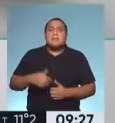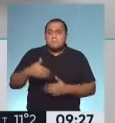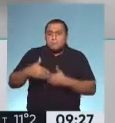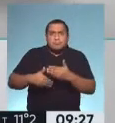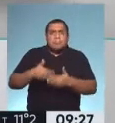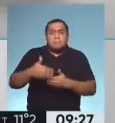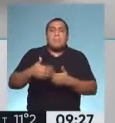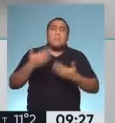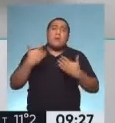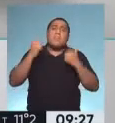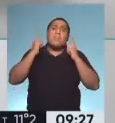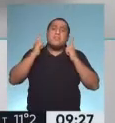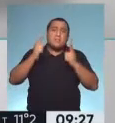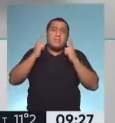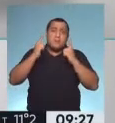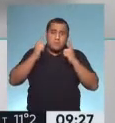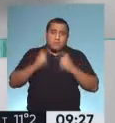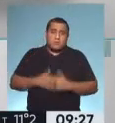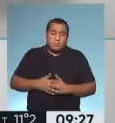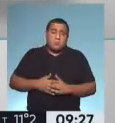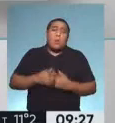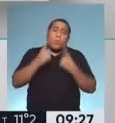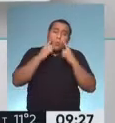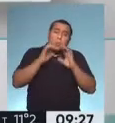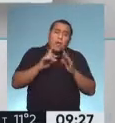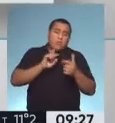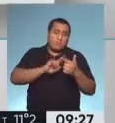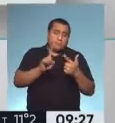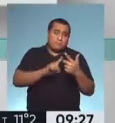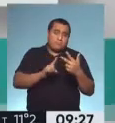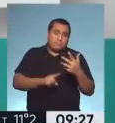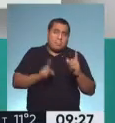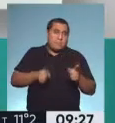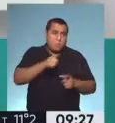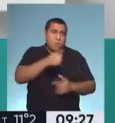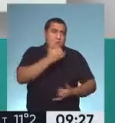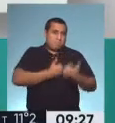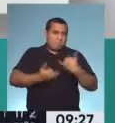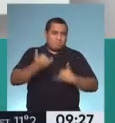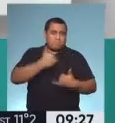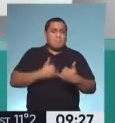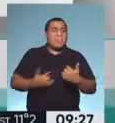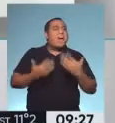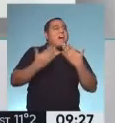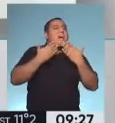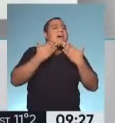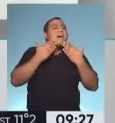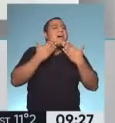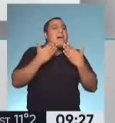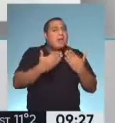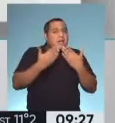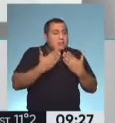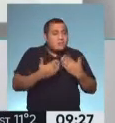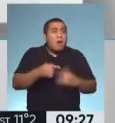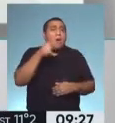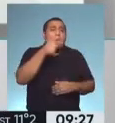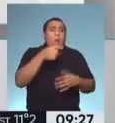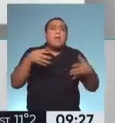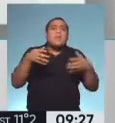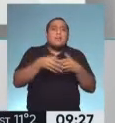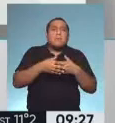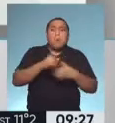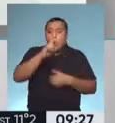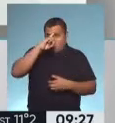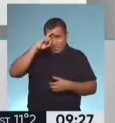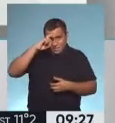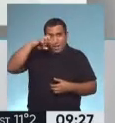pueda disfrutarse con ciertas personas recaudos que tienen que ver con esto que nos nos compartía bueno roberto gracias a vos al equipo de por nada que